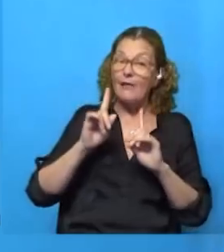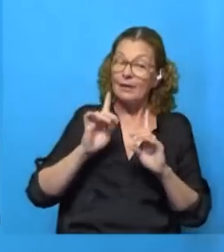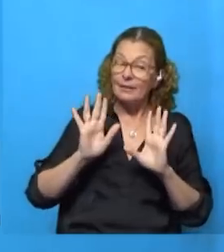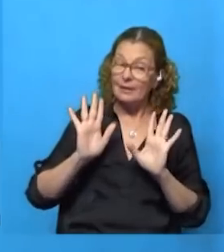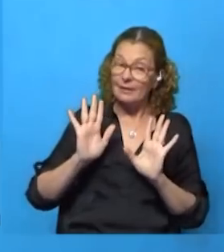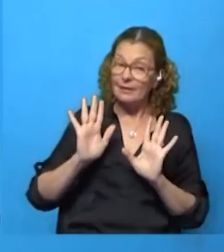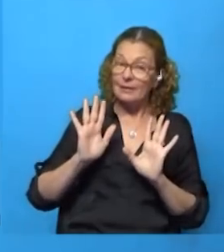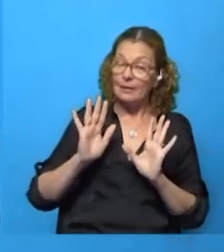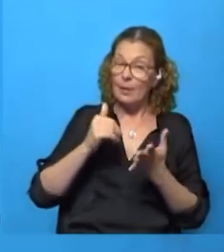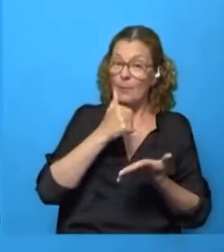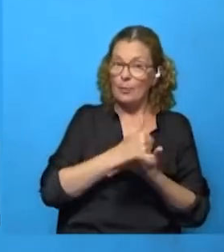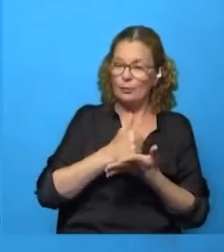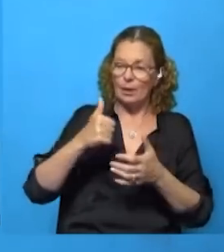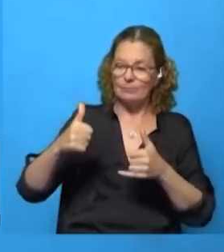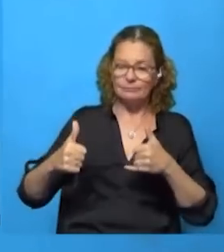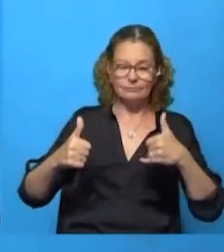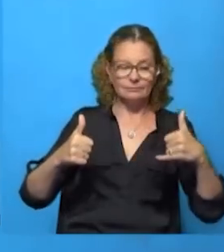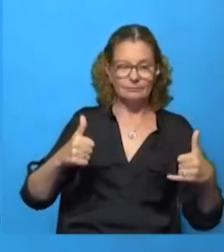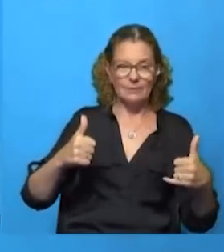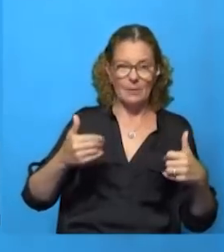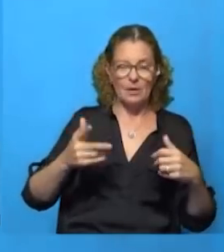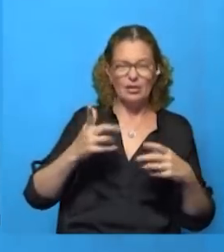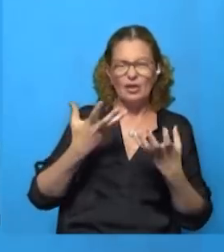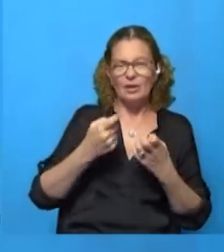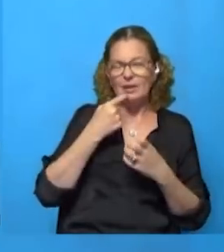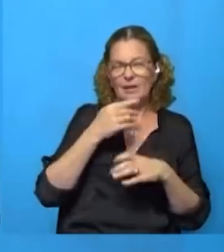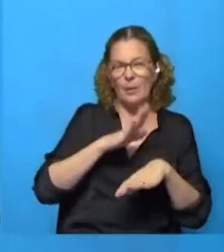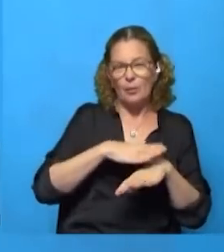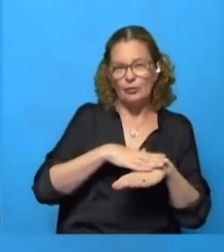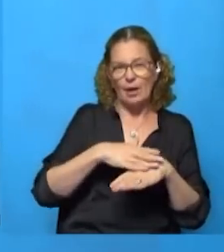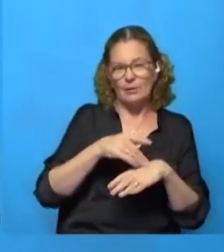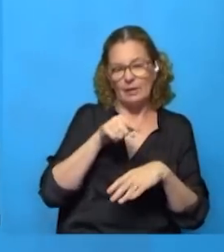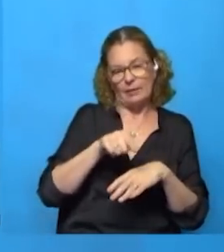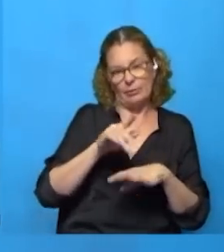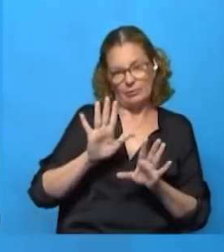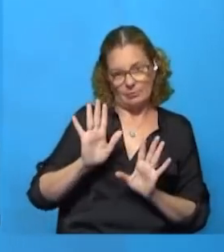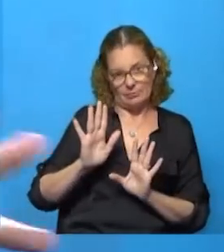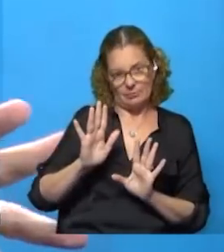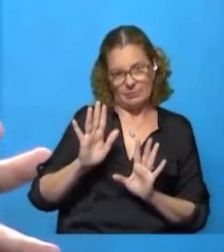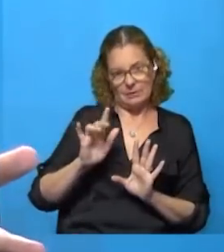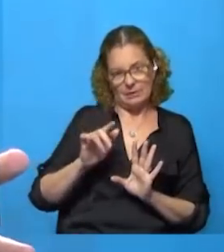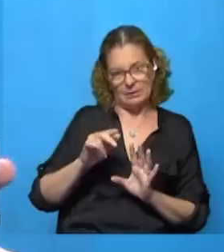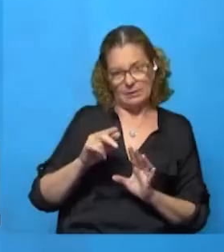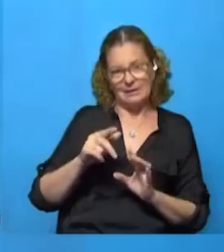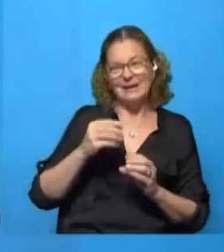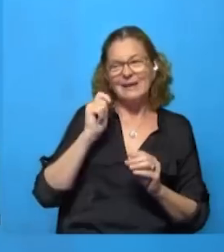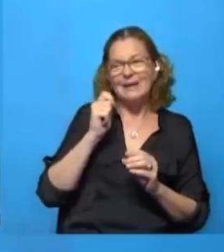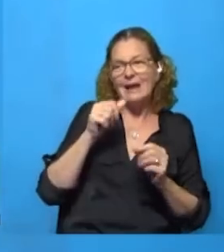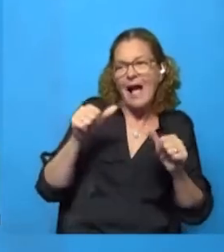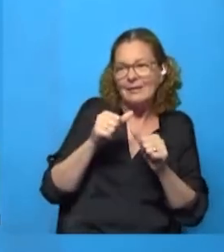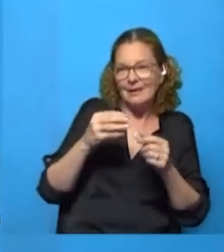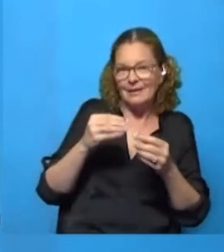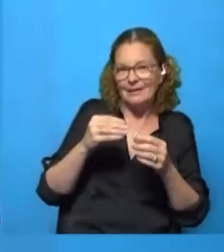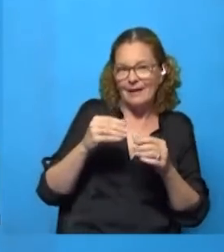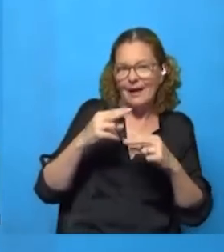las posturas más extremas Eso no significa que la culpa sea del vehículo no es decir es de quienes lo utilizan y